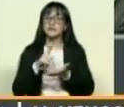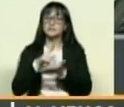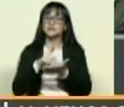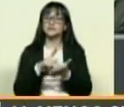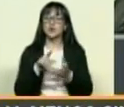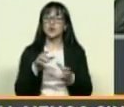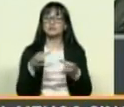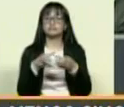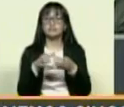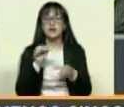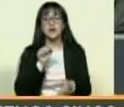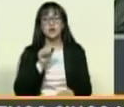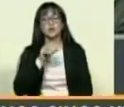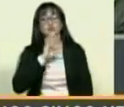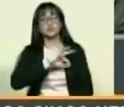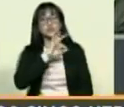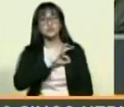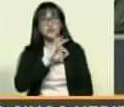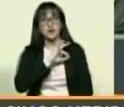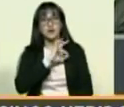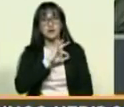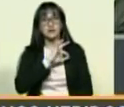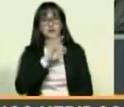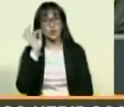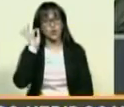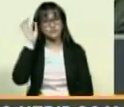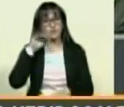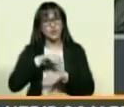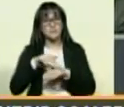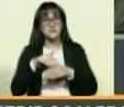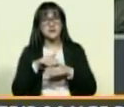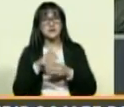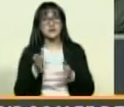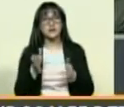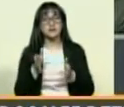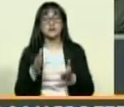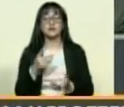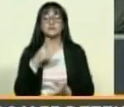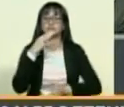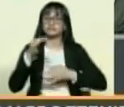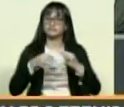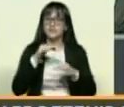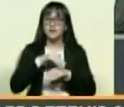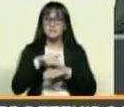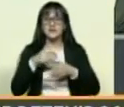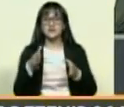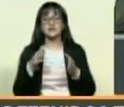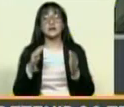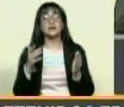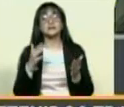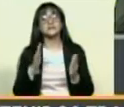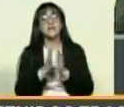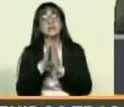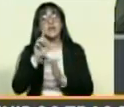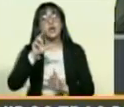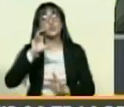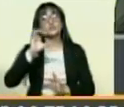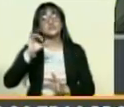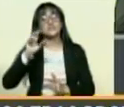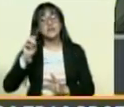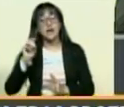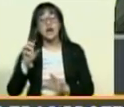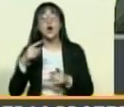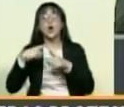en las sesiones de este Consejo de Ministros. Y lo decía la ministra de Santa Lucía, y lo decía el ministro de República